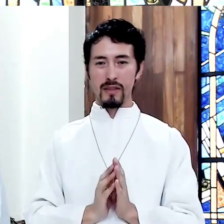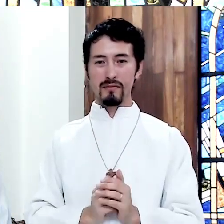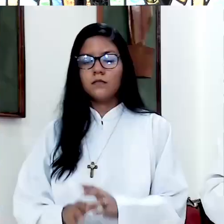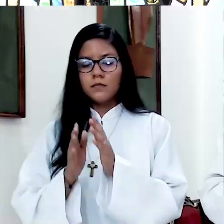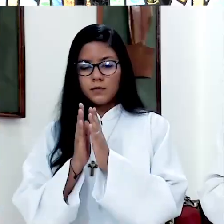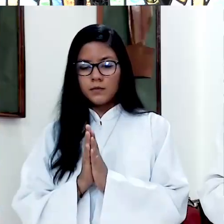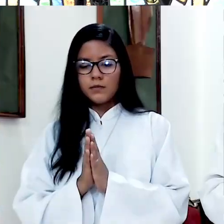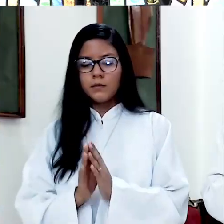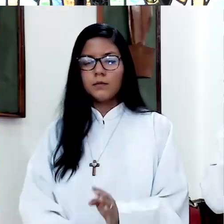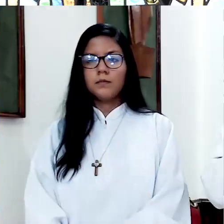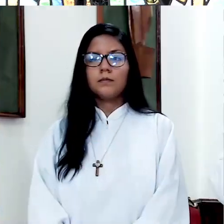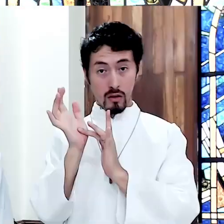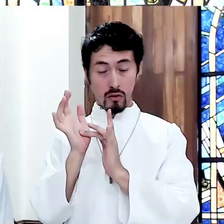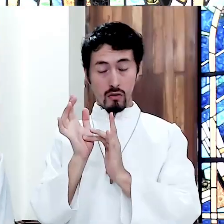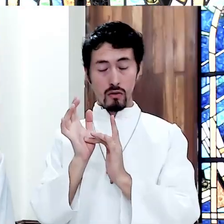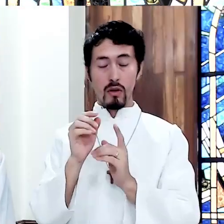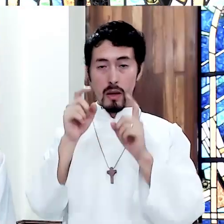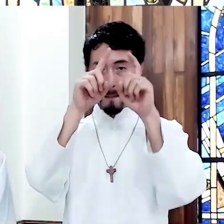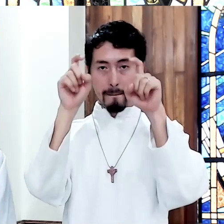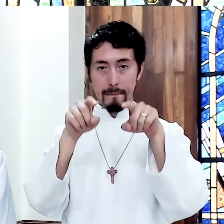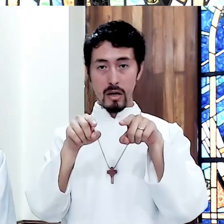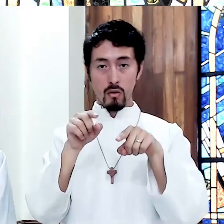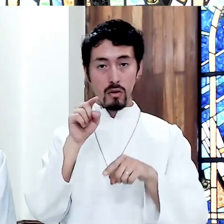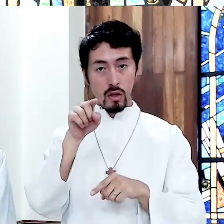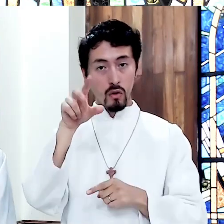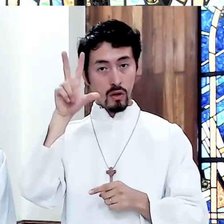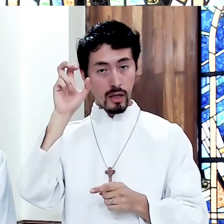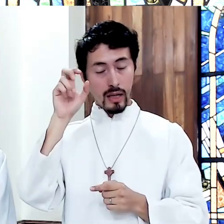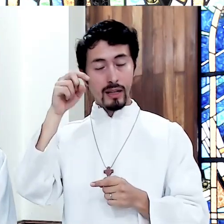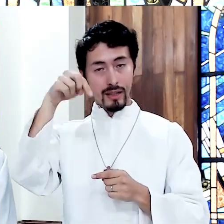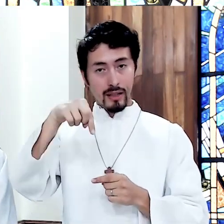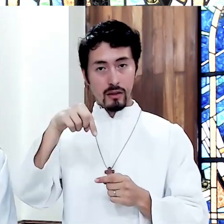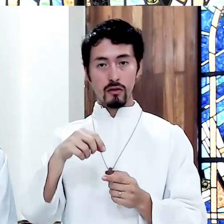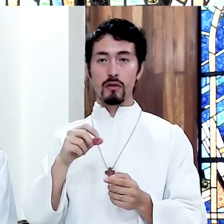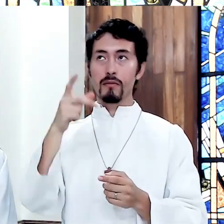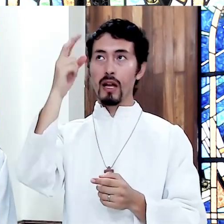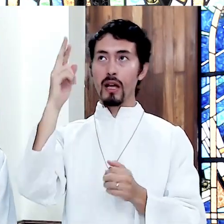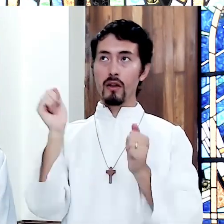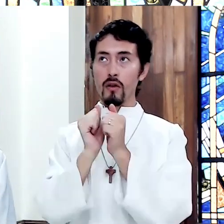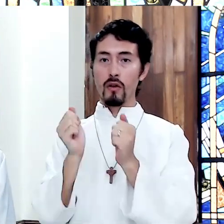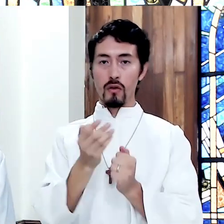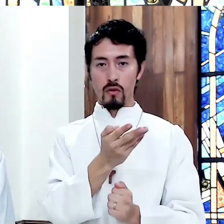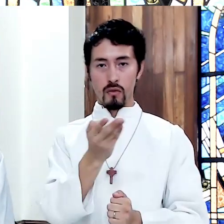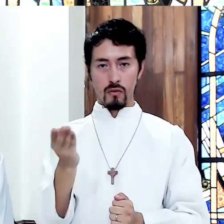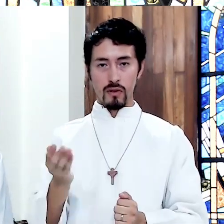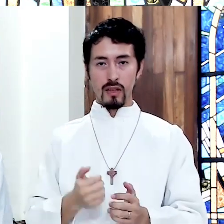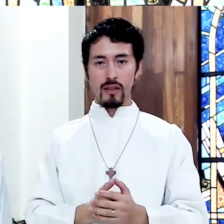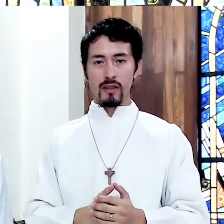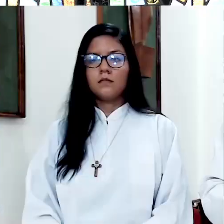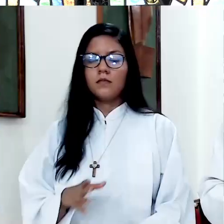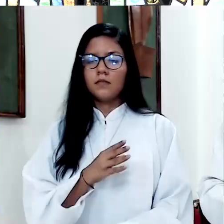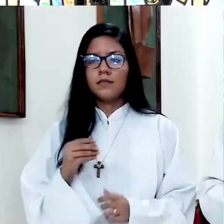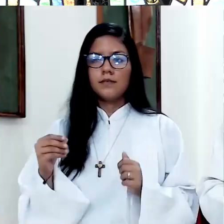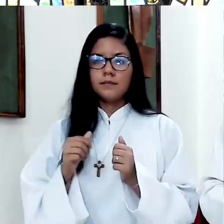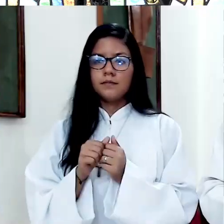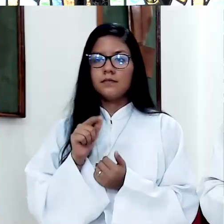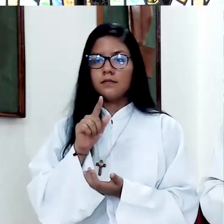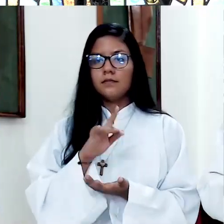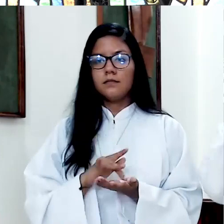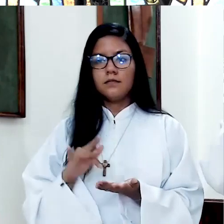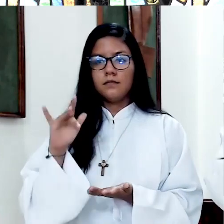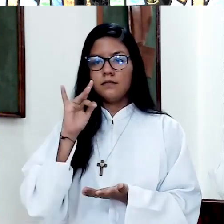en esto? El Señor esté con ustedes. Y con tu espíritu. La bendición de Dios